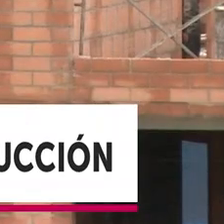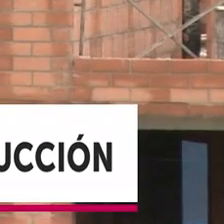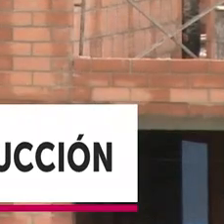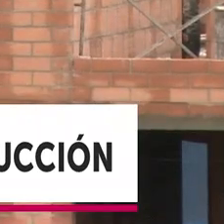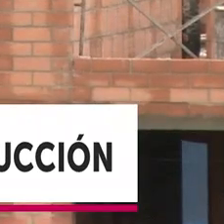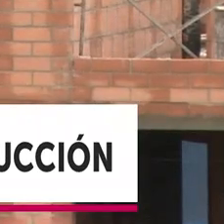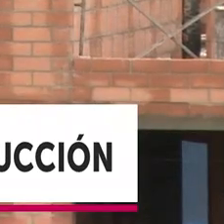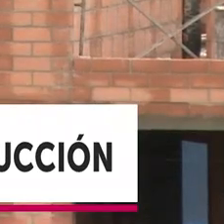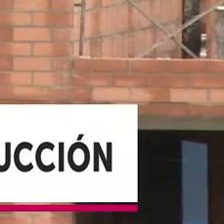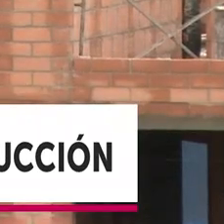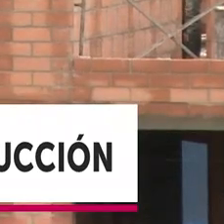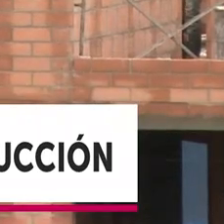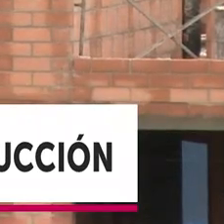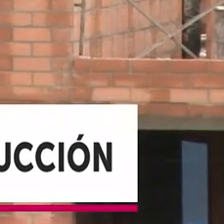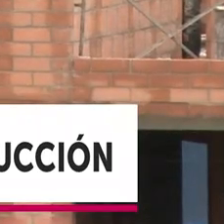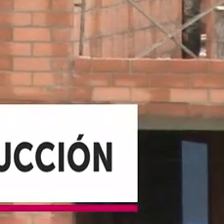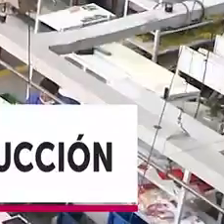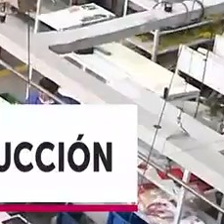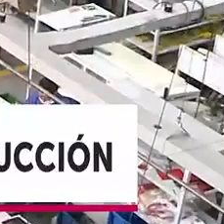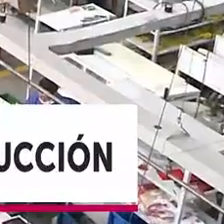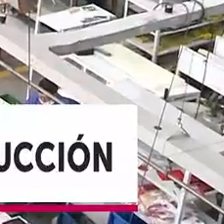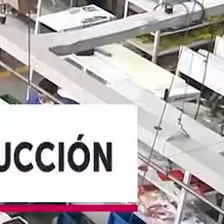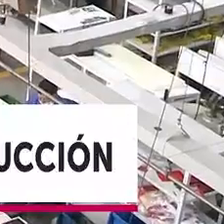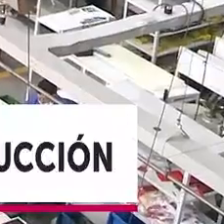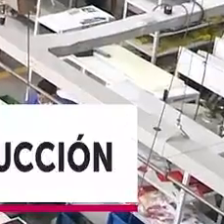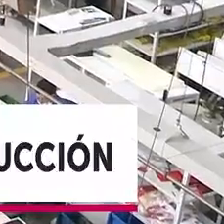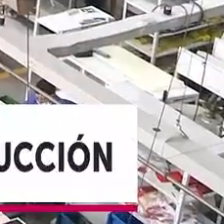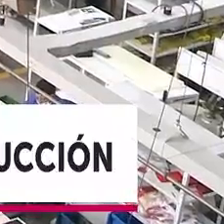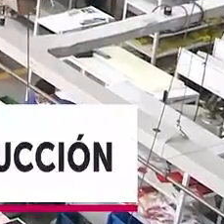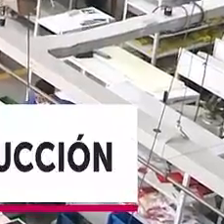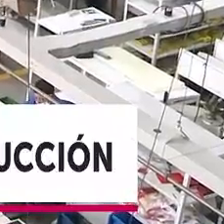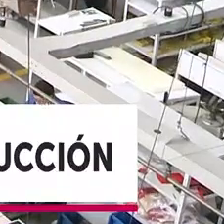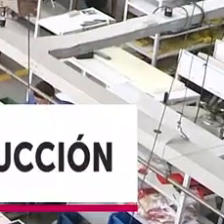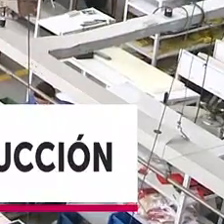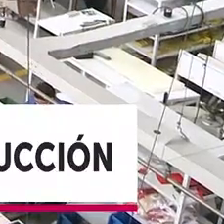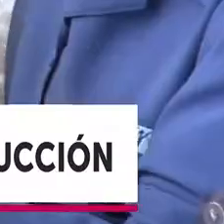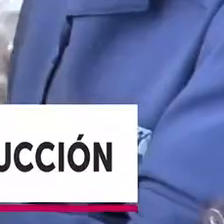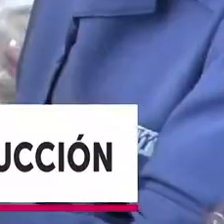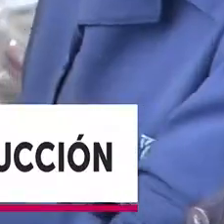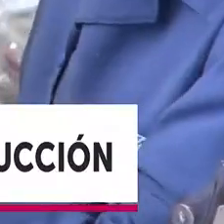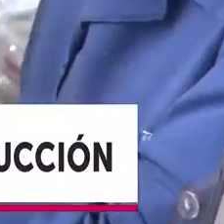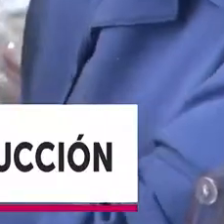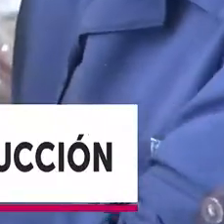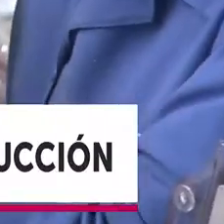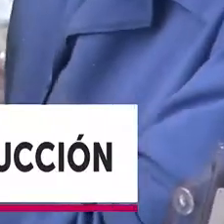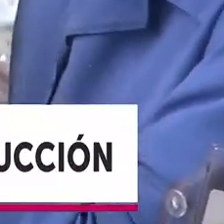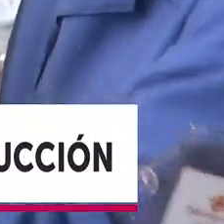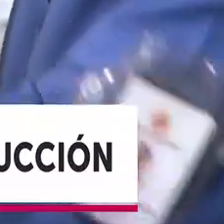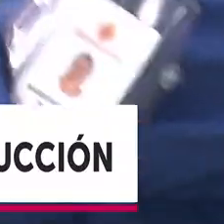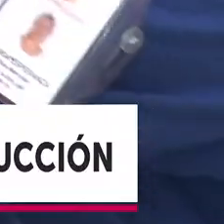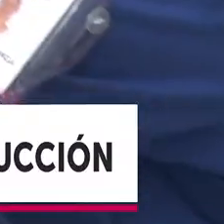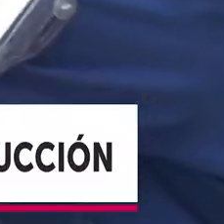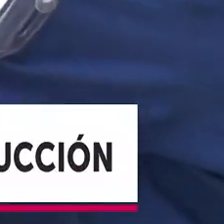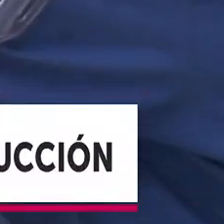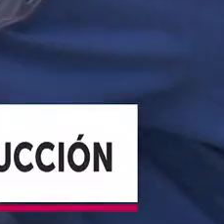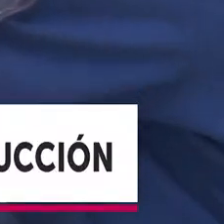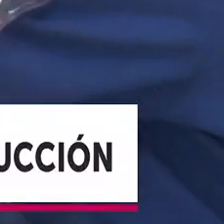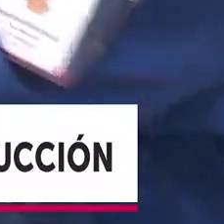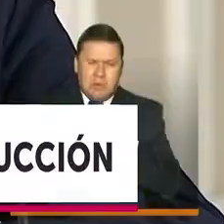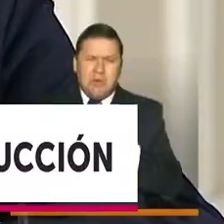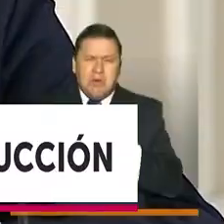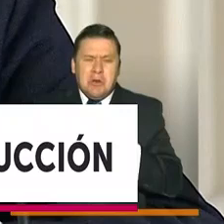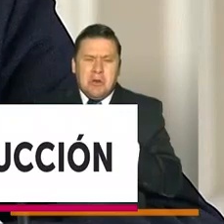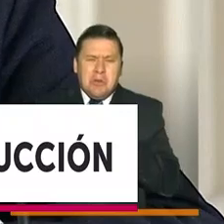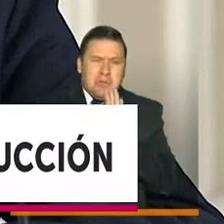y la manufactura, que esperan salir pronto de la cuarentena mediante rigurosos planes de disciplina sanitaria. Recogiendo lo que podrían